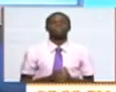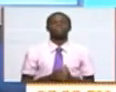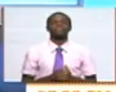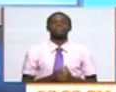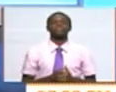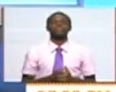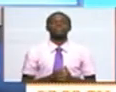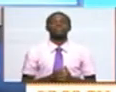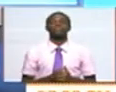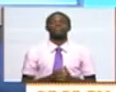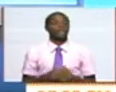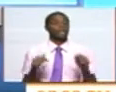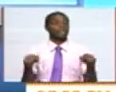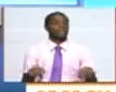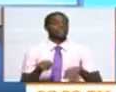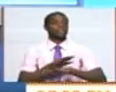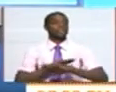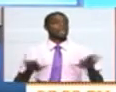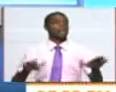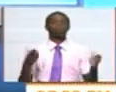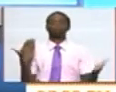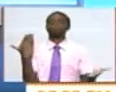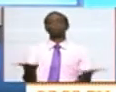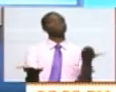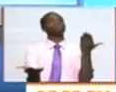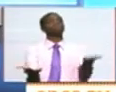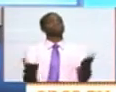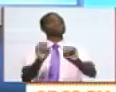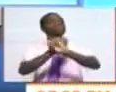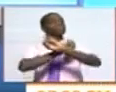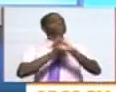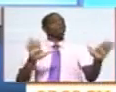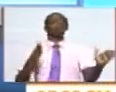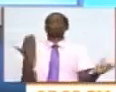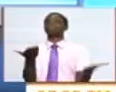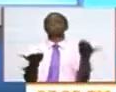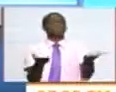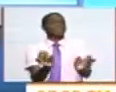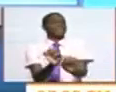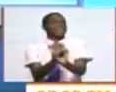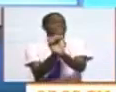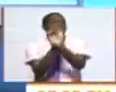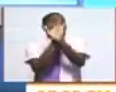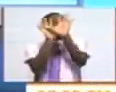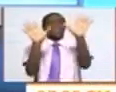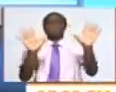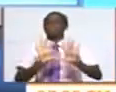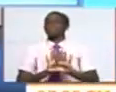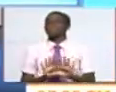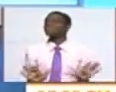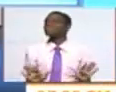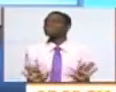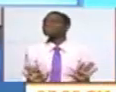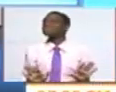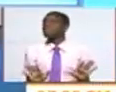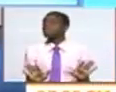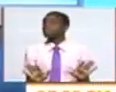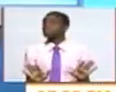Aquí el juego está cantado. Aquí el juego está cantado. Aquí el juego está cantado.